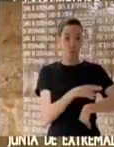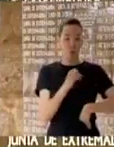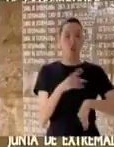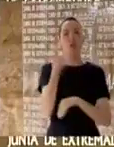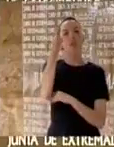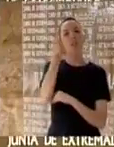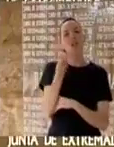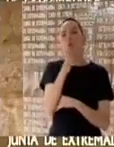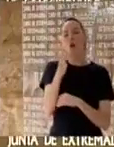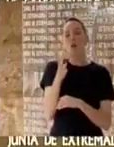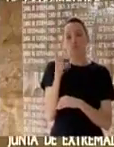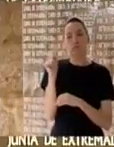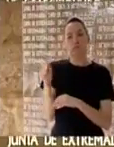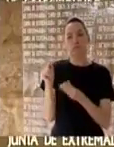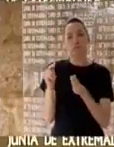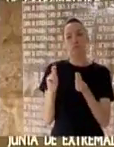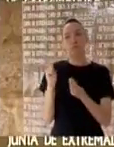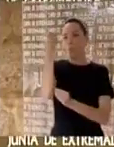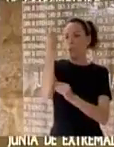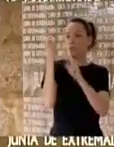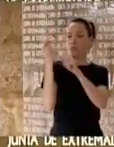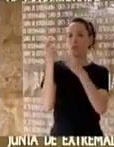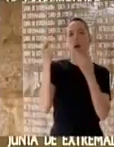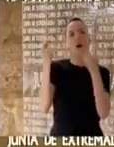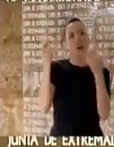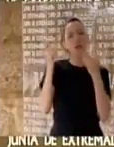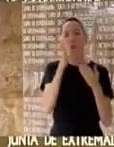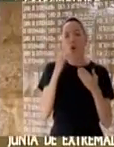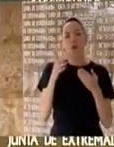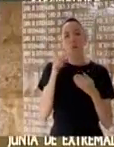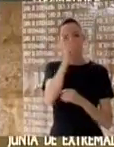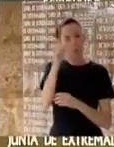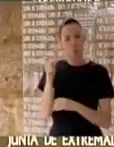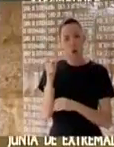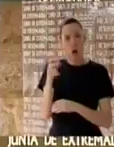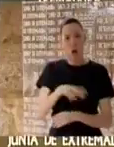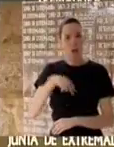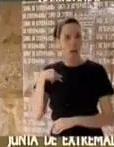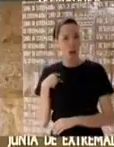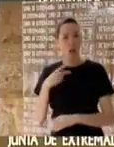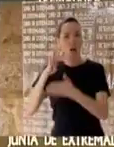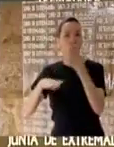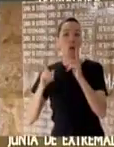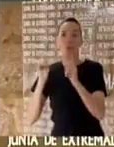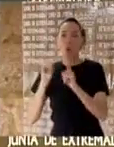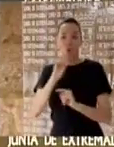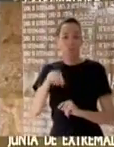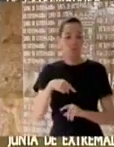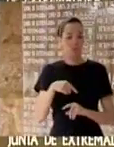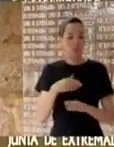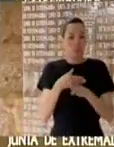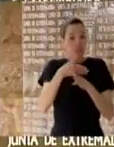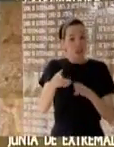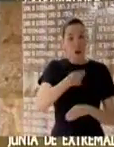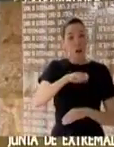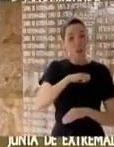con el esfuerzo y, en fin, el trabajo de muchísimos contribuyentes, no solamente de Cataluña, sino del conjunto del país, pues tienen que estar